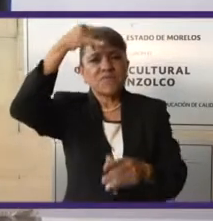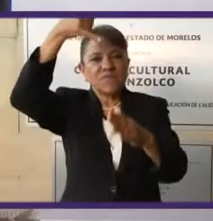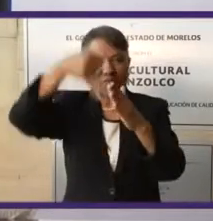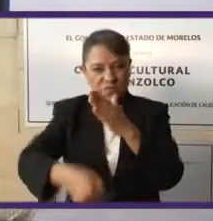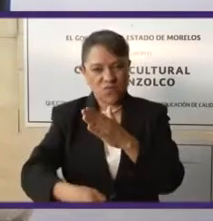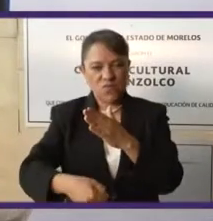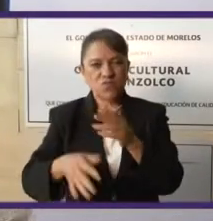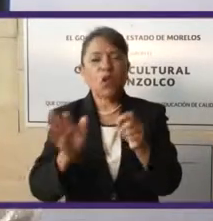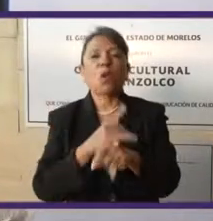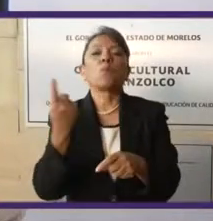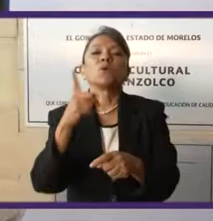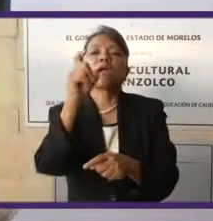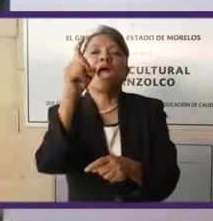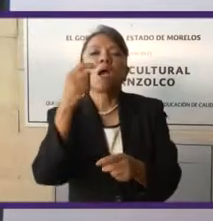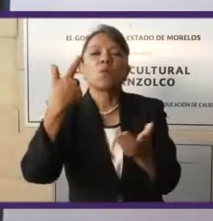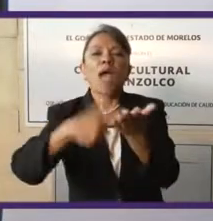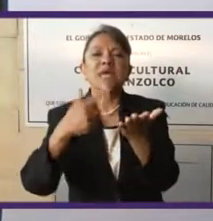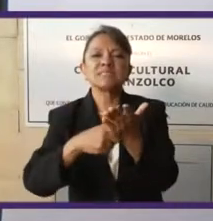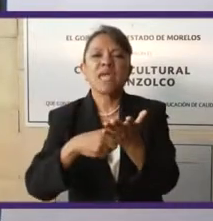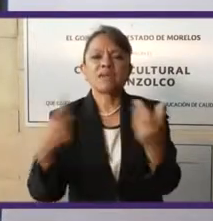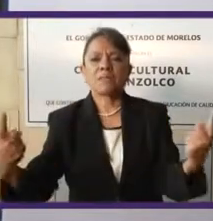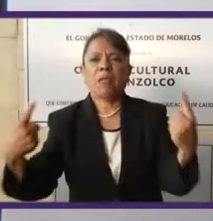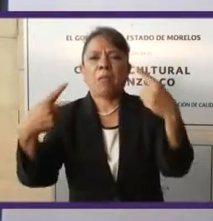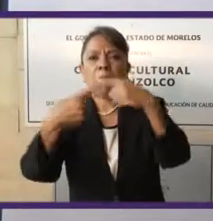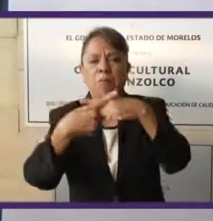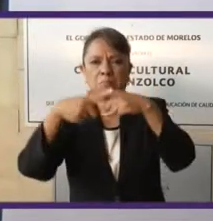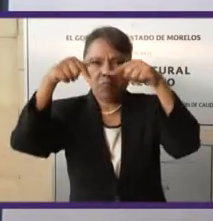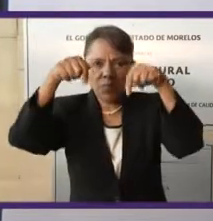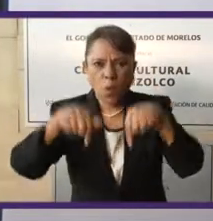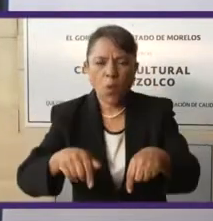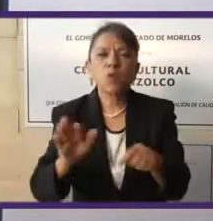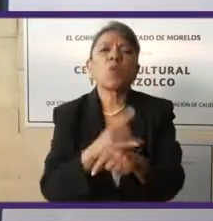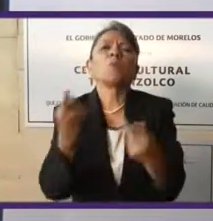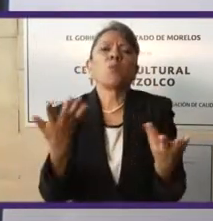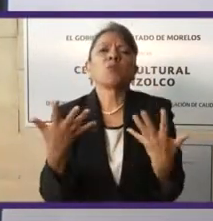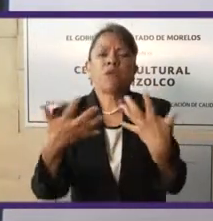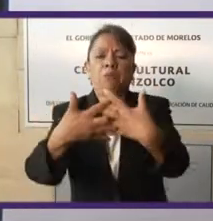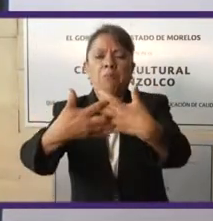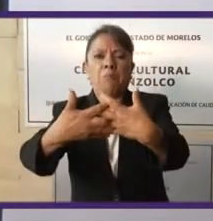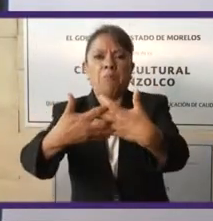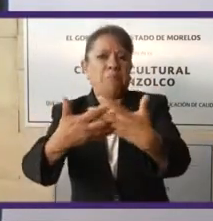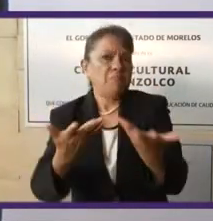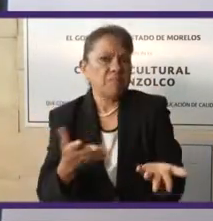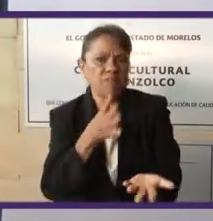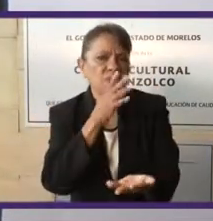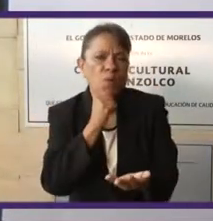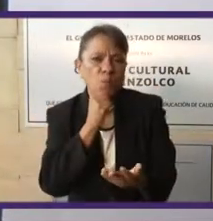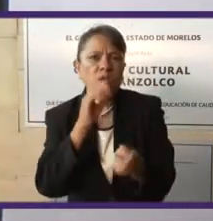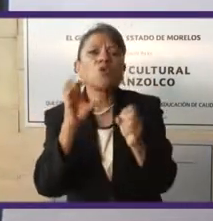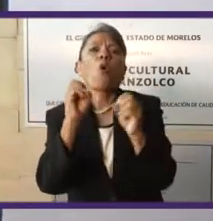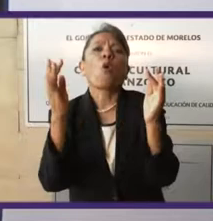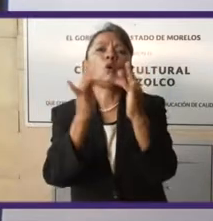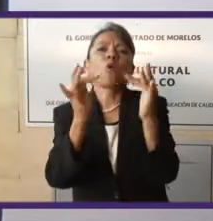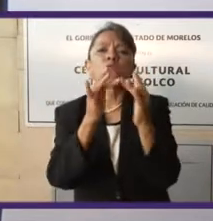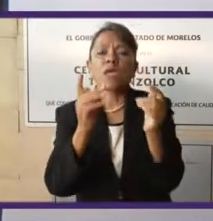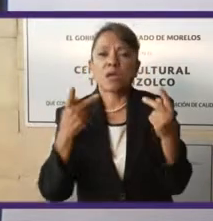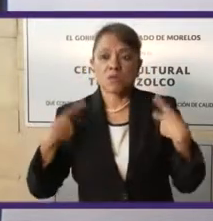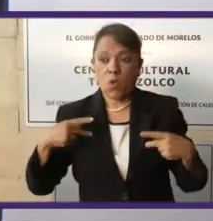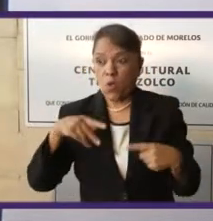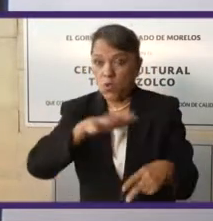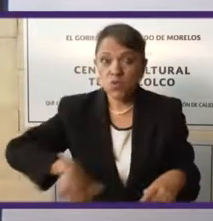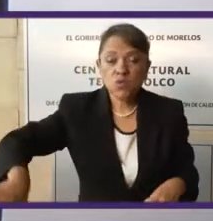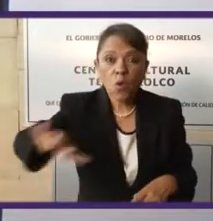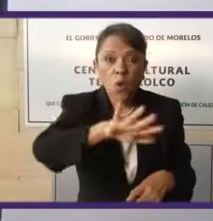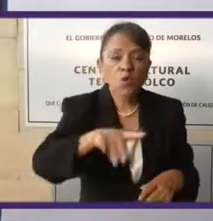¿por qué el agua y el aceite tienen hoy que mezclarse, que ponerse en contacto con la gente? Yo mucho